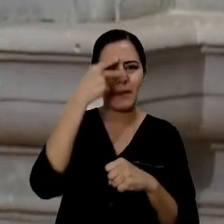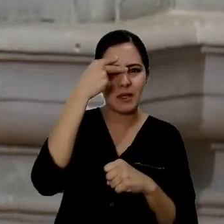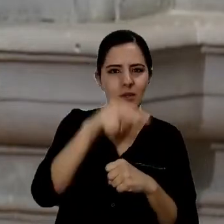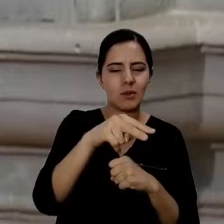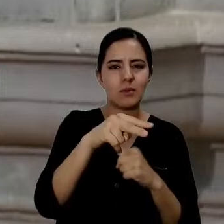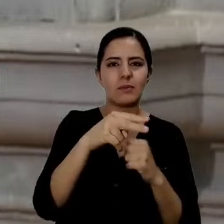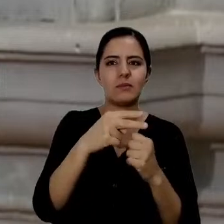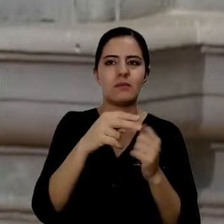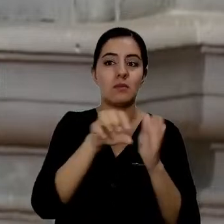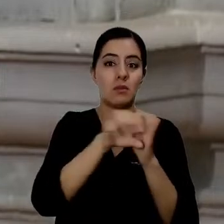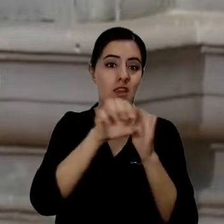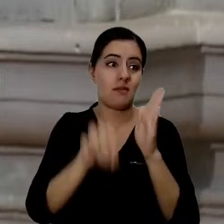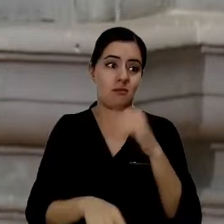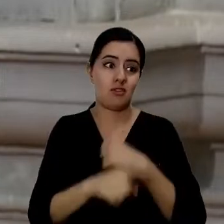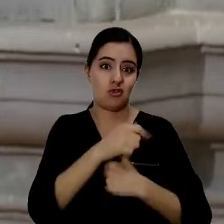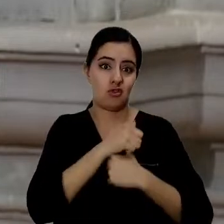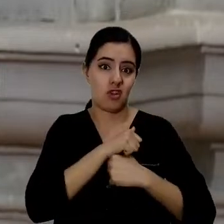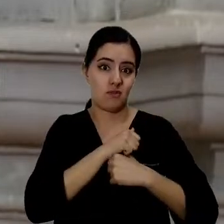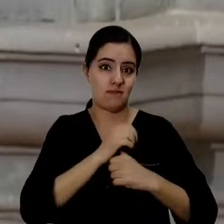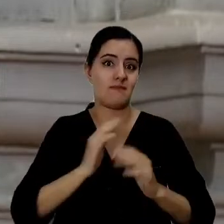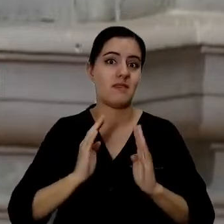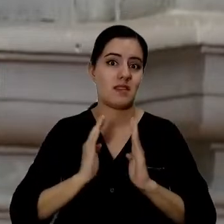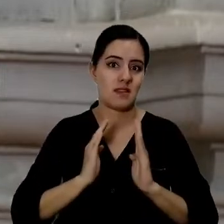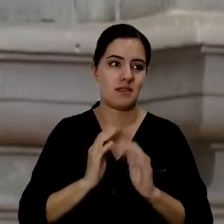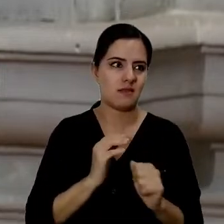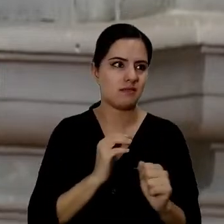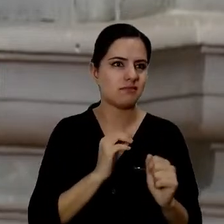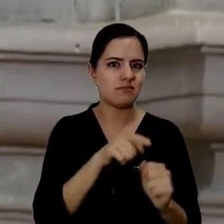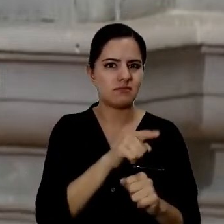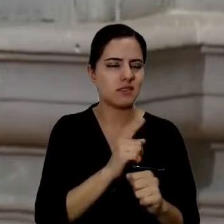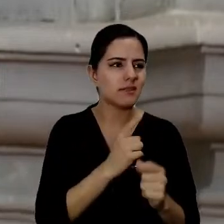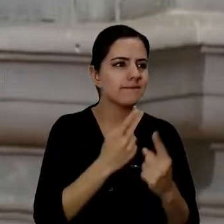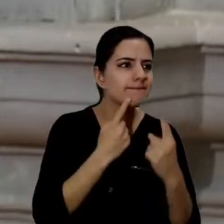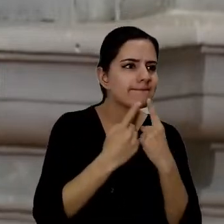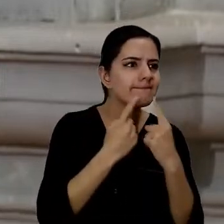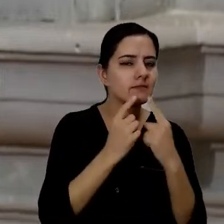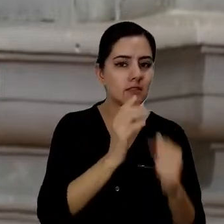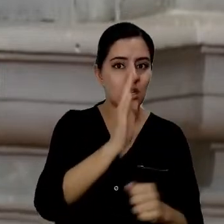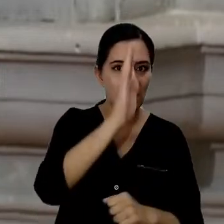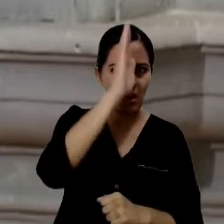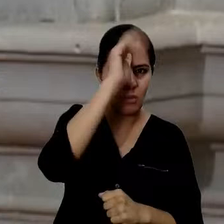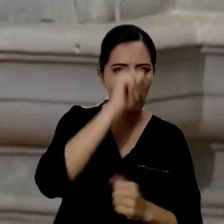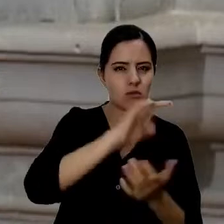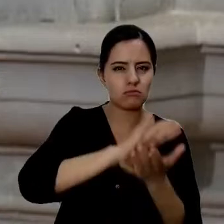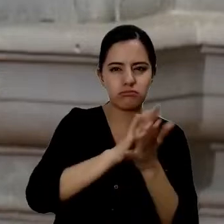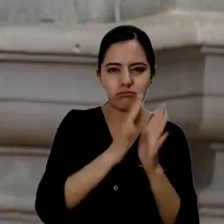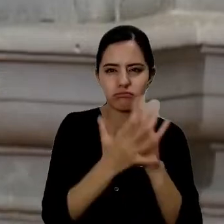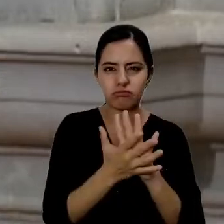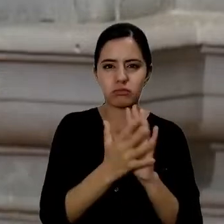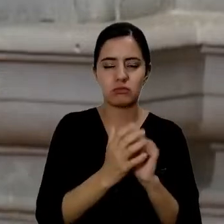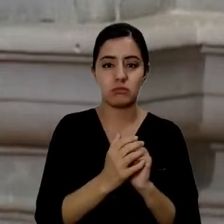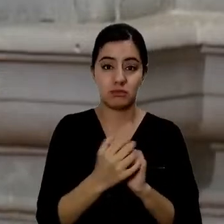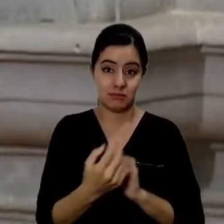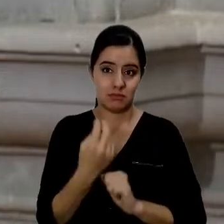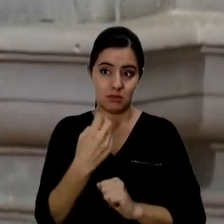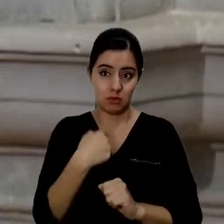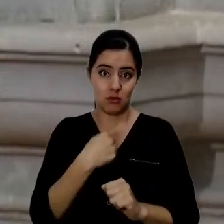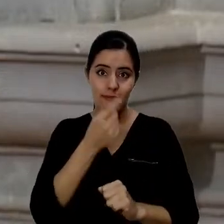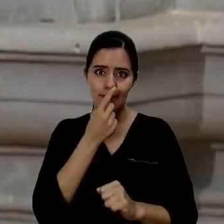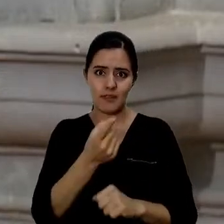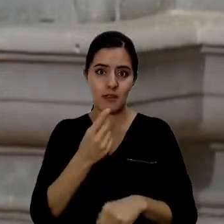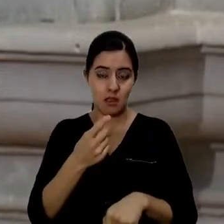los militares. Esto que voy a referir no lo estoy diciendo sin conocimiento de causa. Me